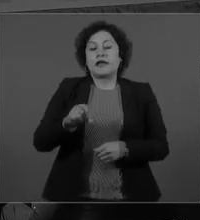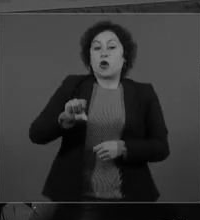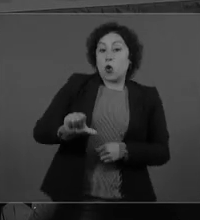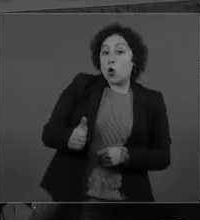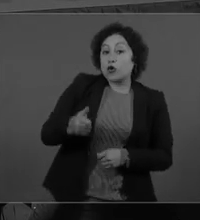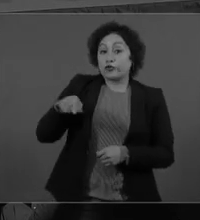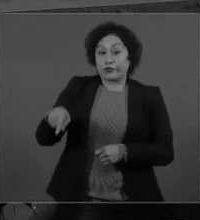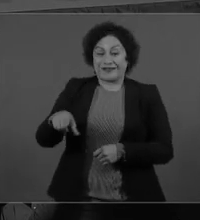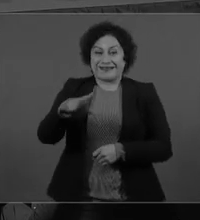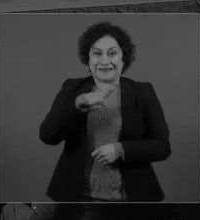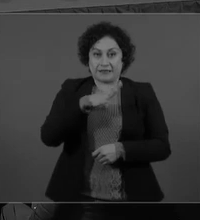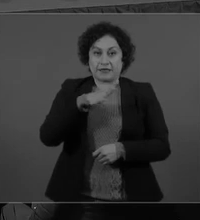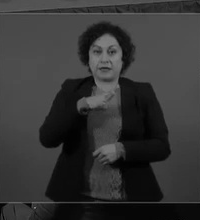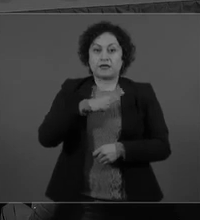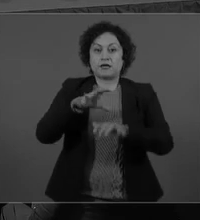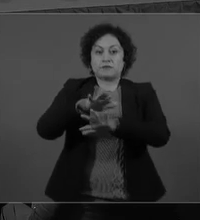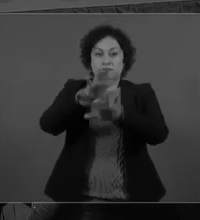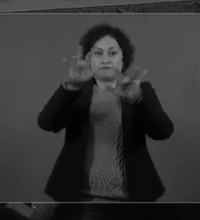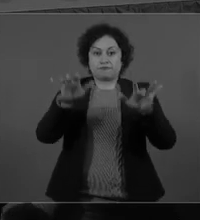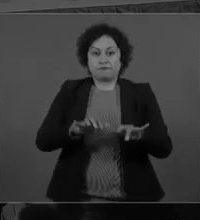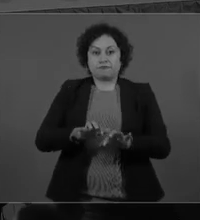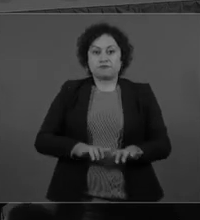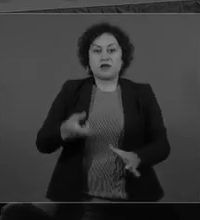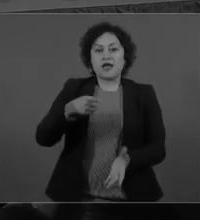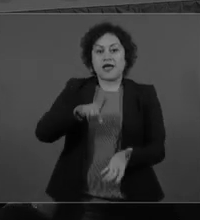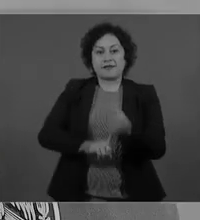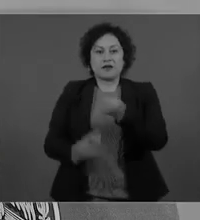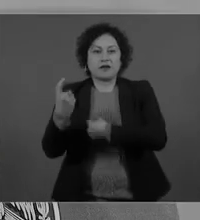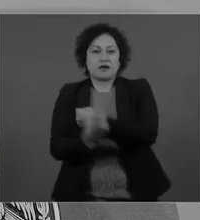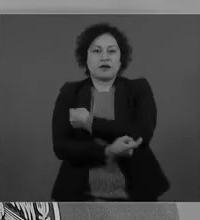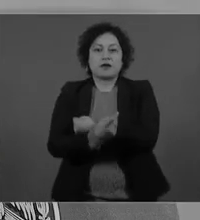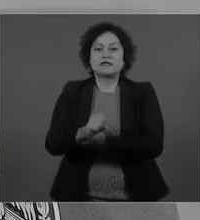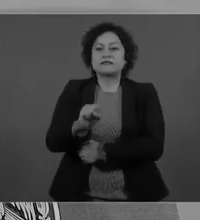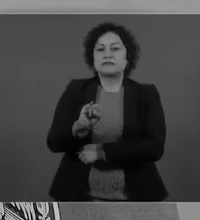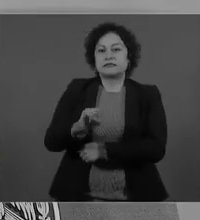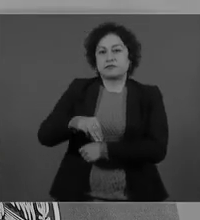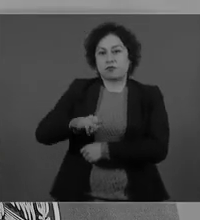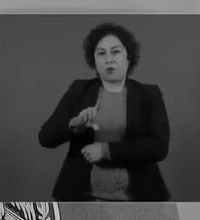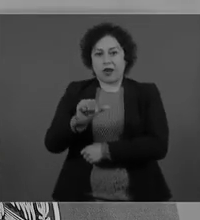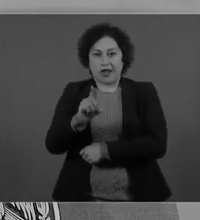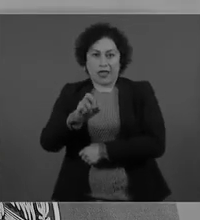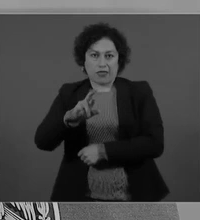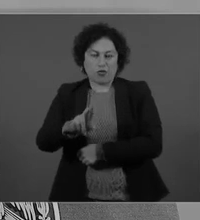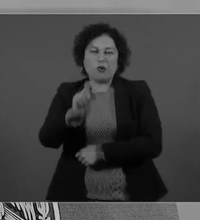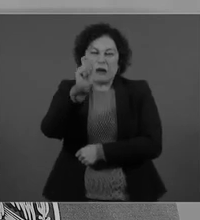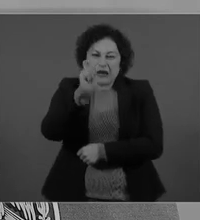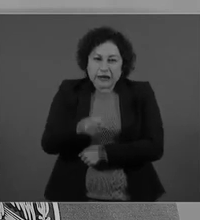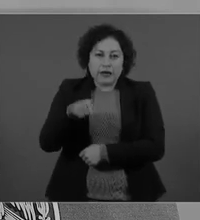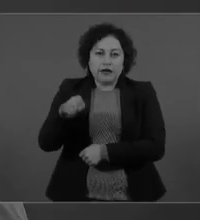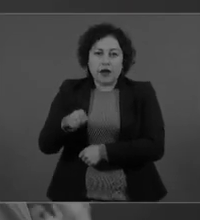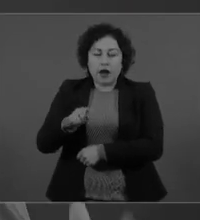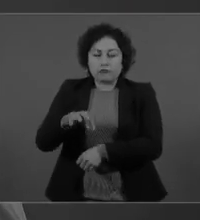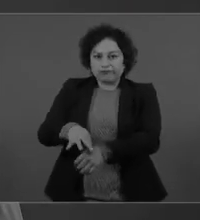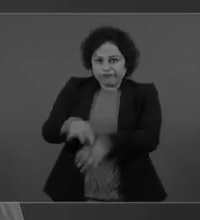simulador. El simulador permite que sin que se afecte la operación, podamos capacitar